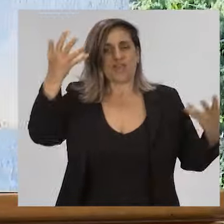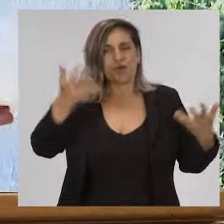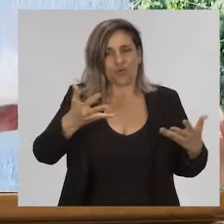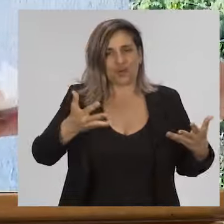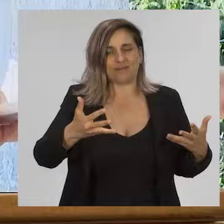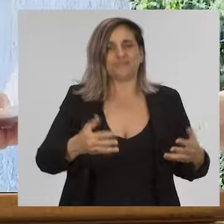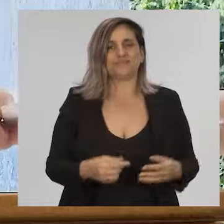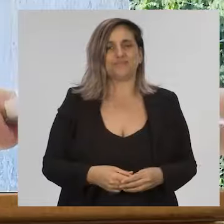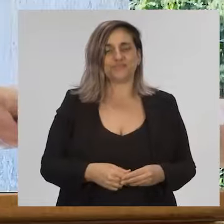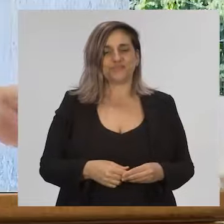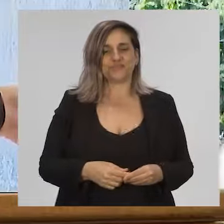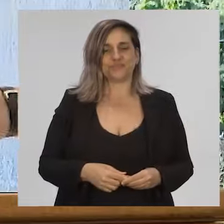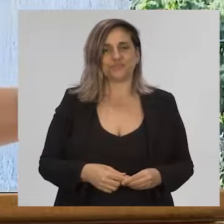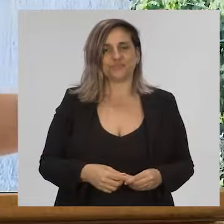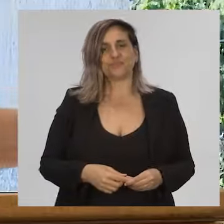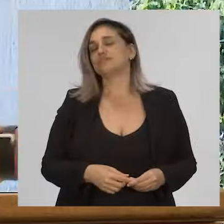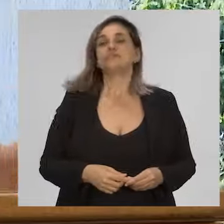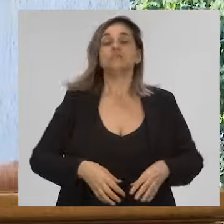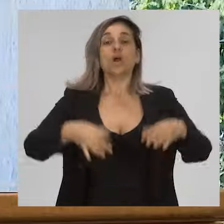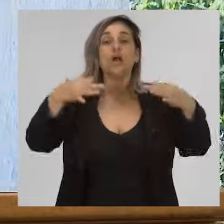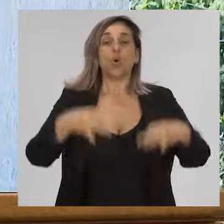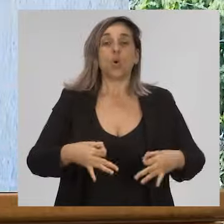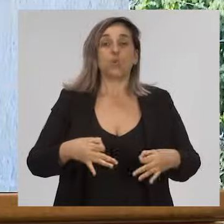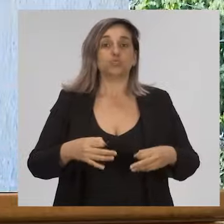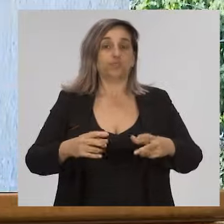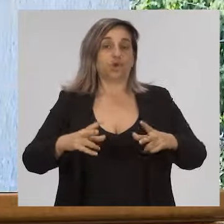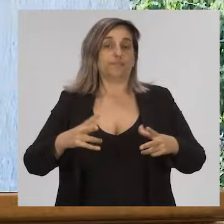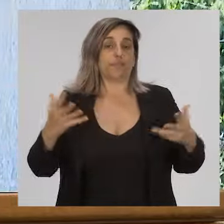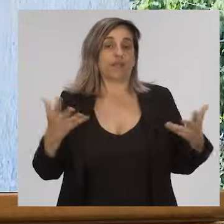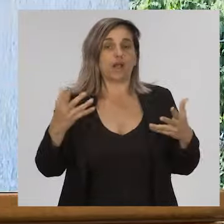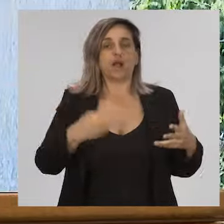Bueno. Gracias. Me venía acordando